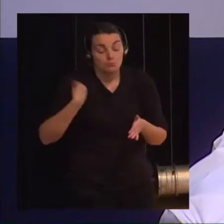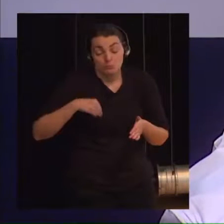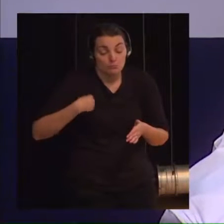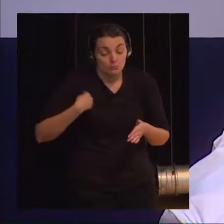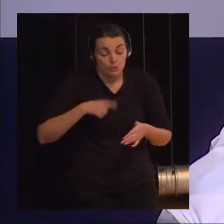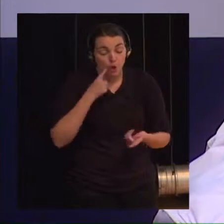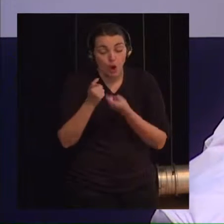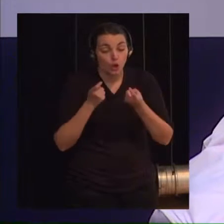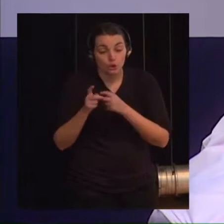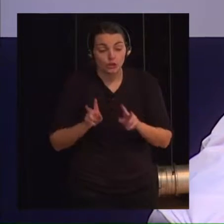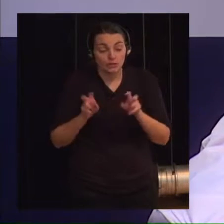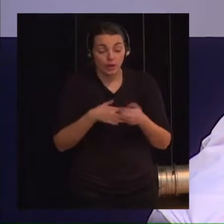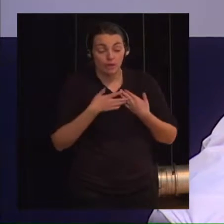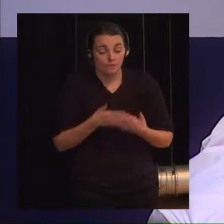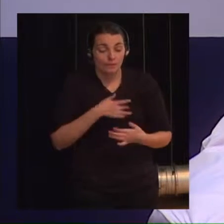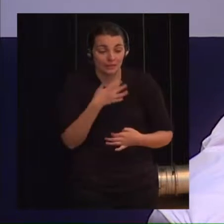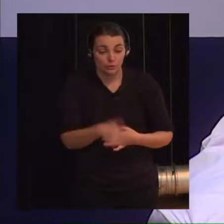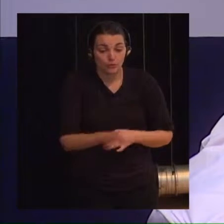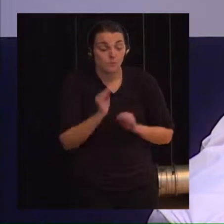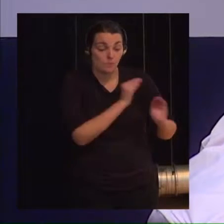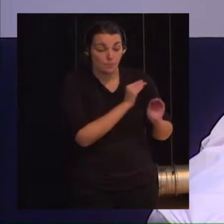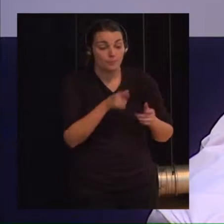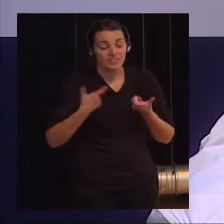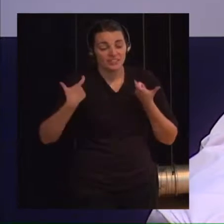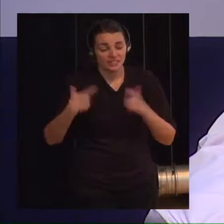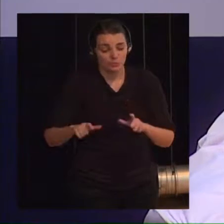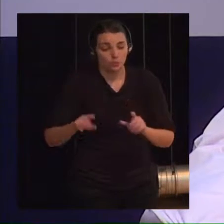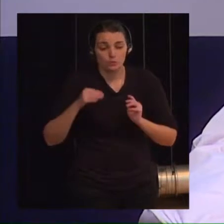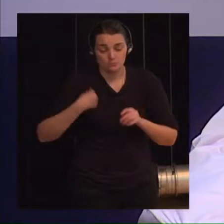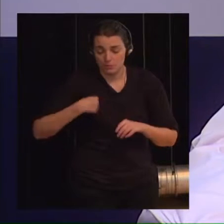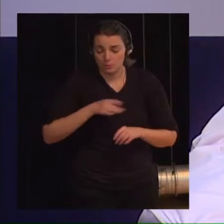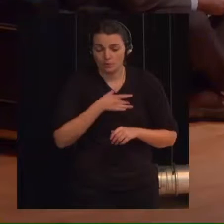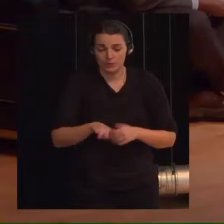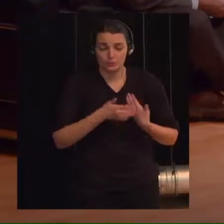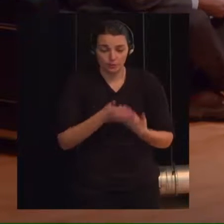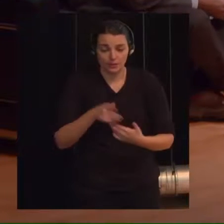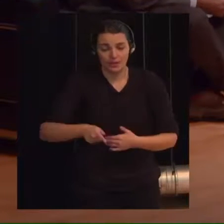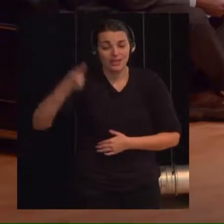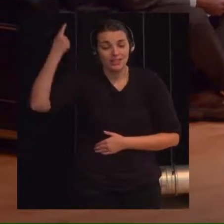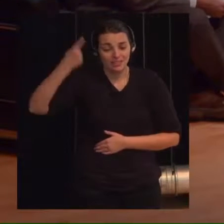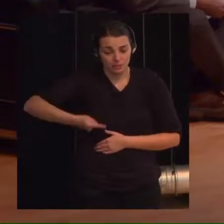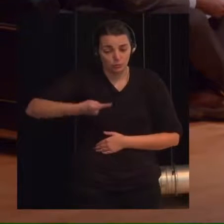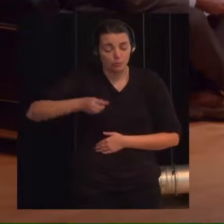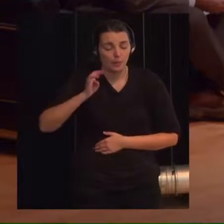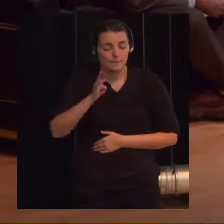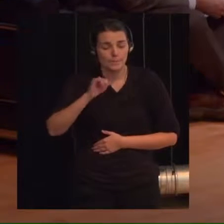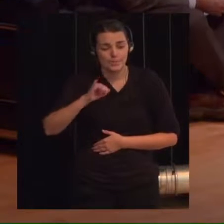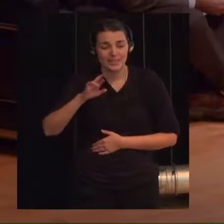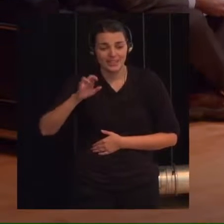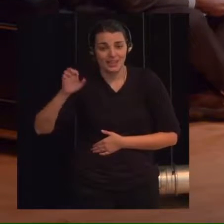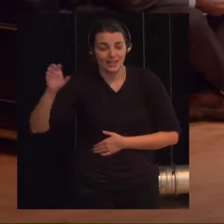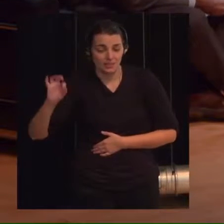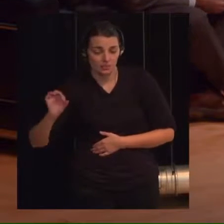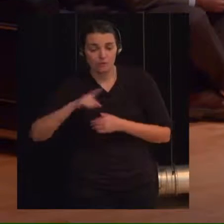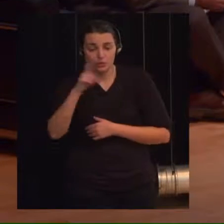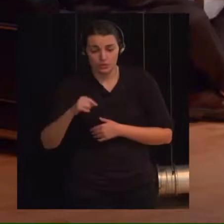tema de la filantropía. Charles mismo viene del sector de la filantropía, fue director de una fundación, la Peirce Foundation, entiendo, antes